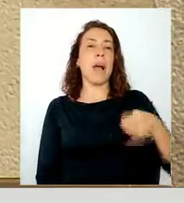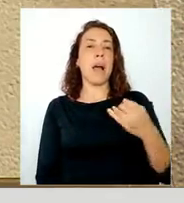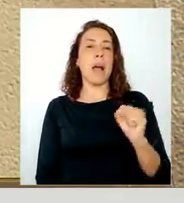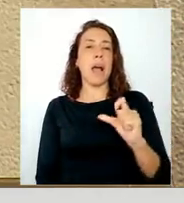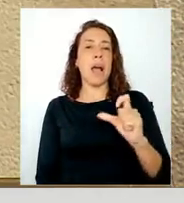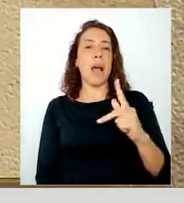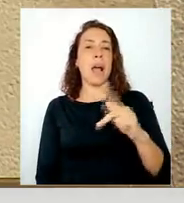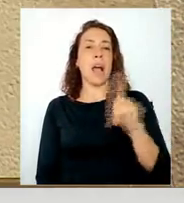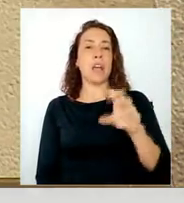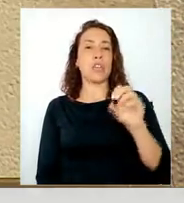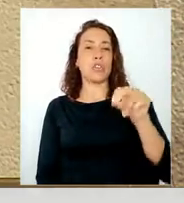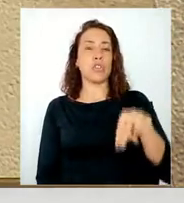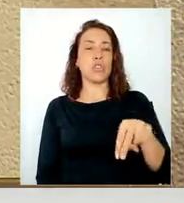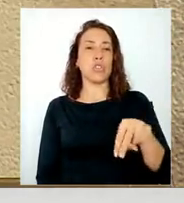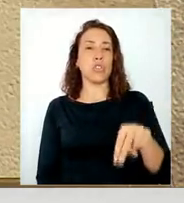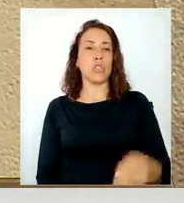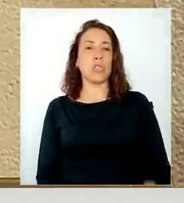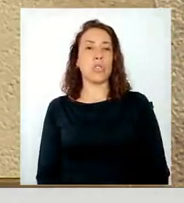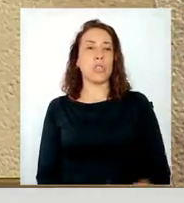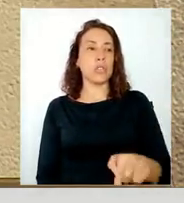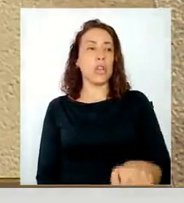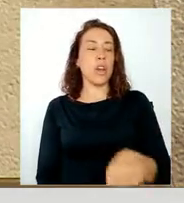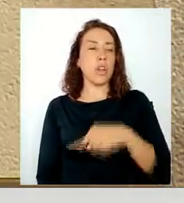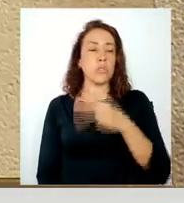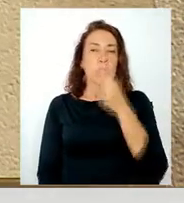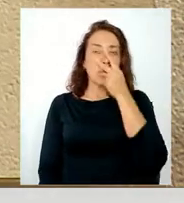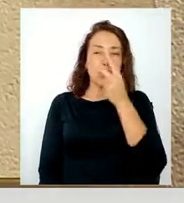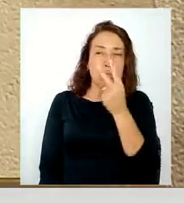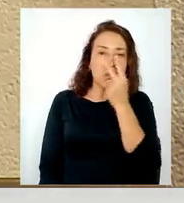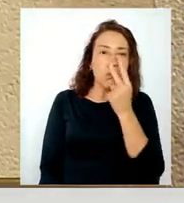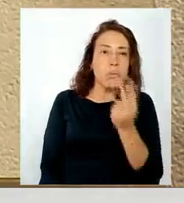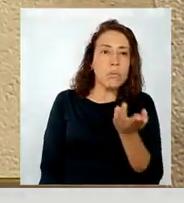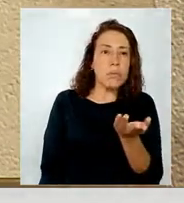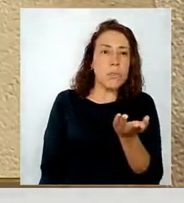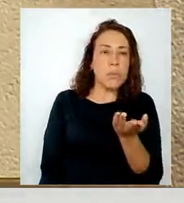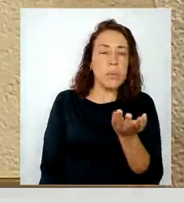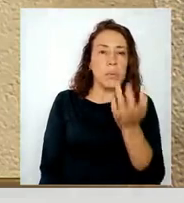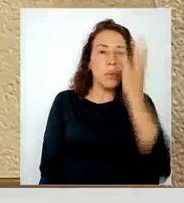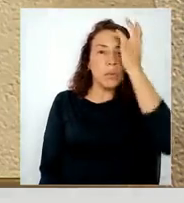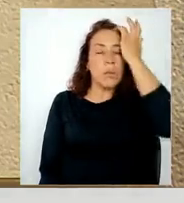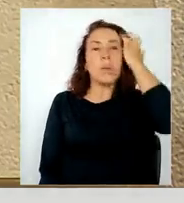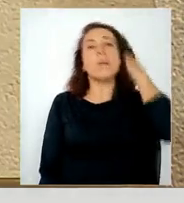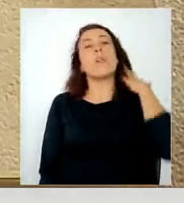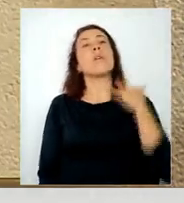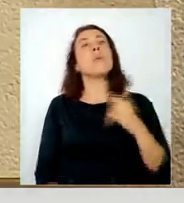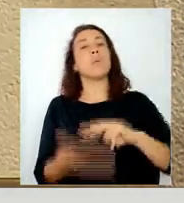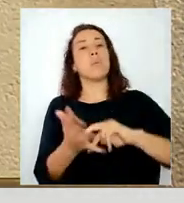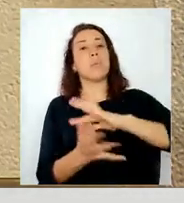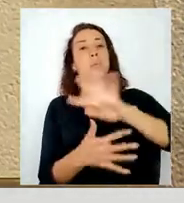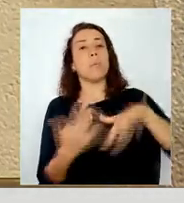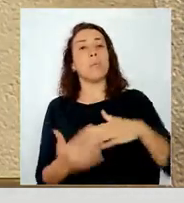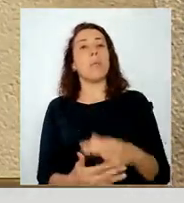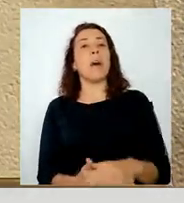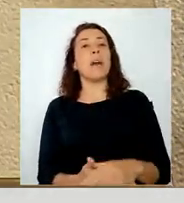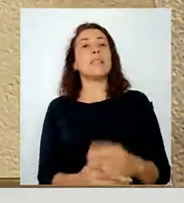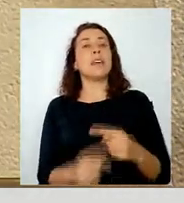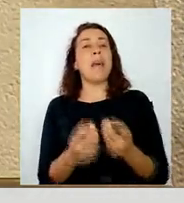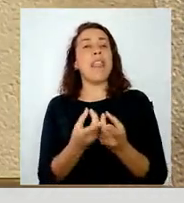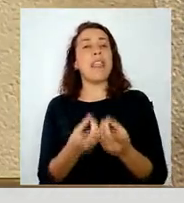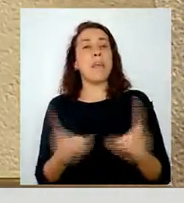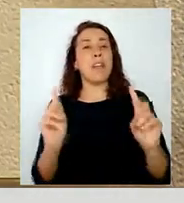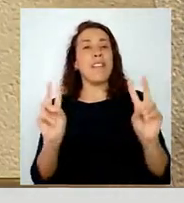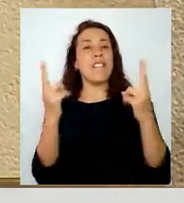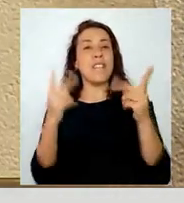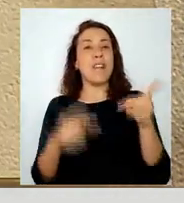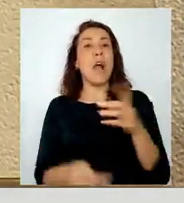si estos días hemos estado observando que el escándalo que ha habido con democracia viva bueno el ministro Jackson que se ponga a trabajar